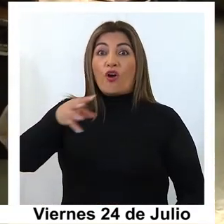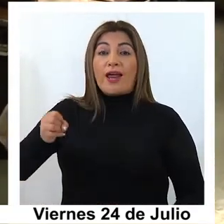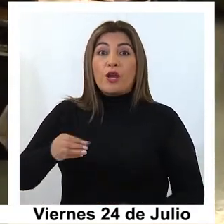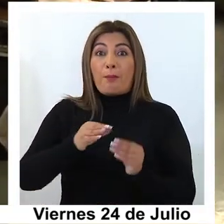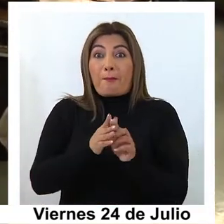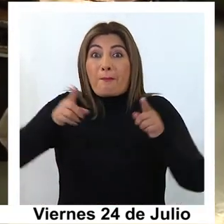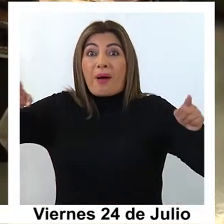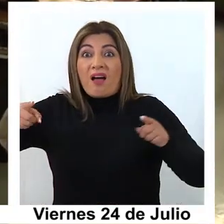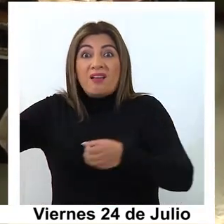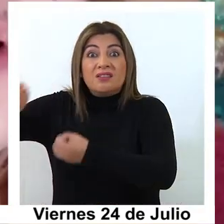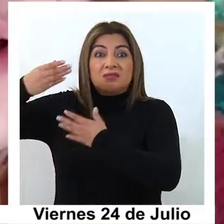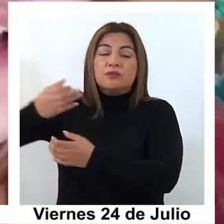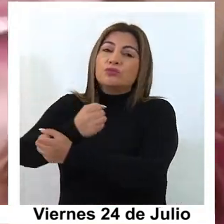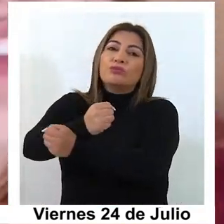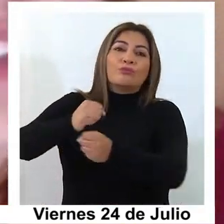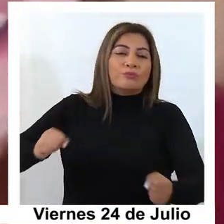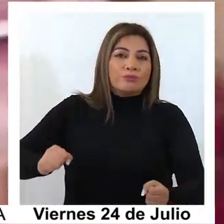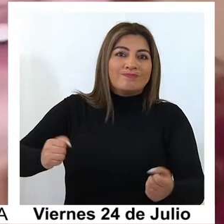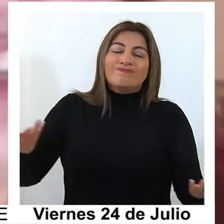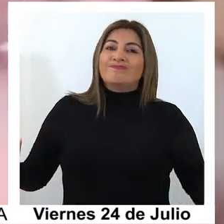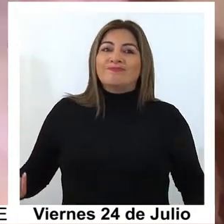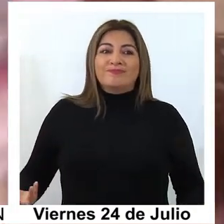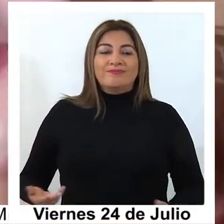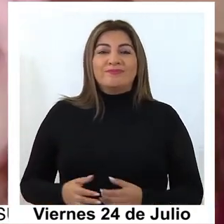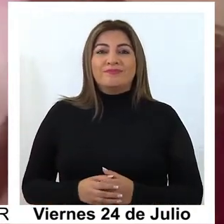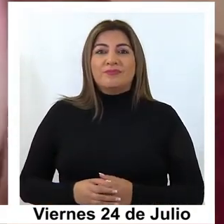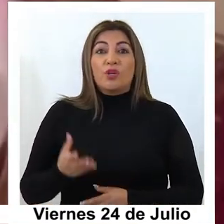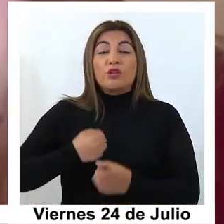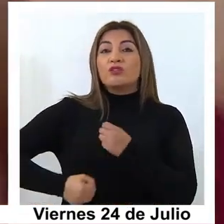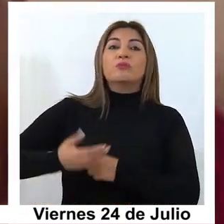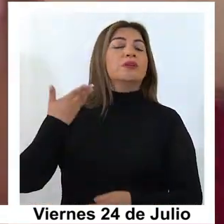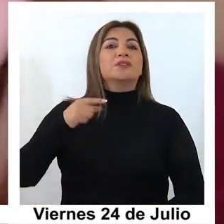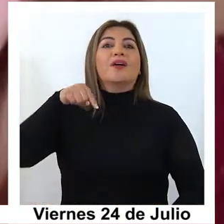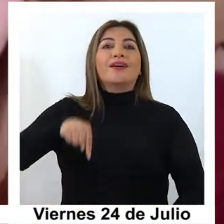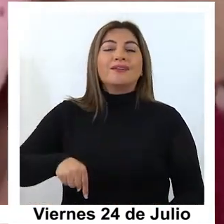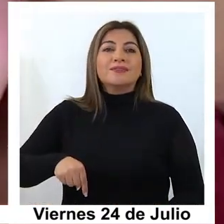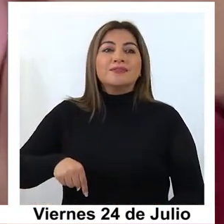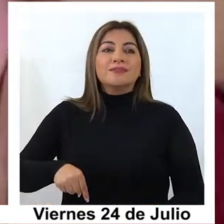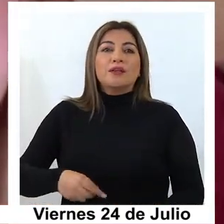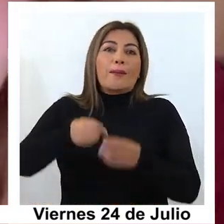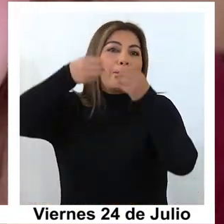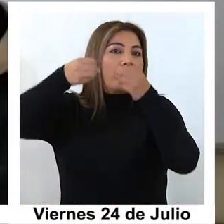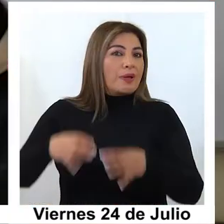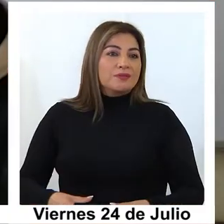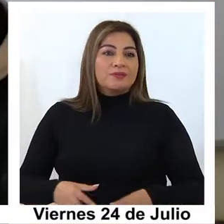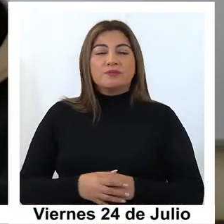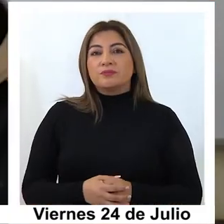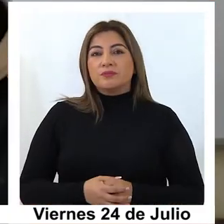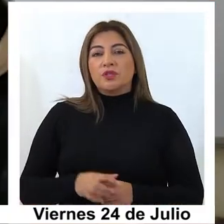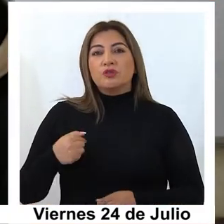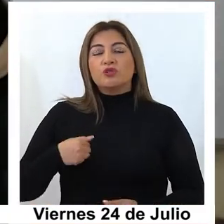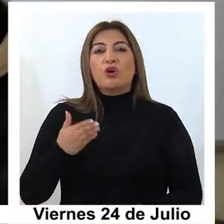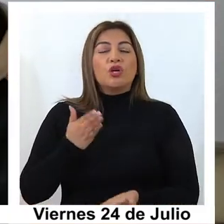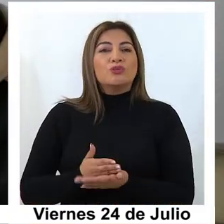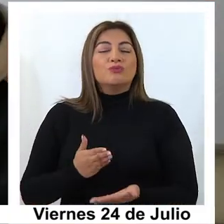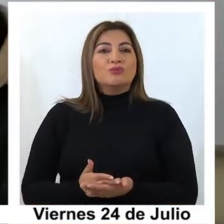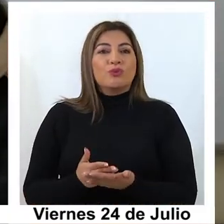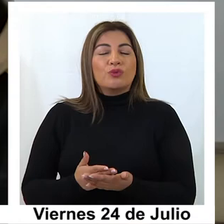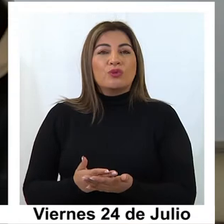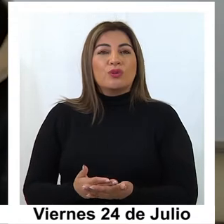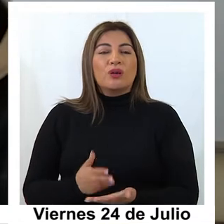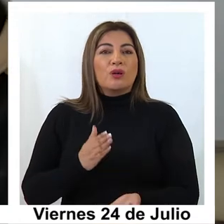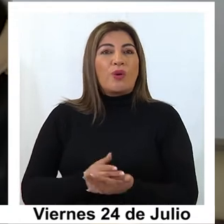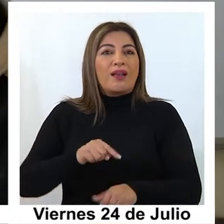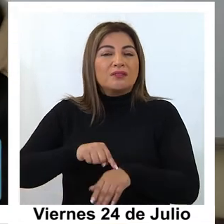clases, pero no se pudo. Así que el contenido del año pasado más este contenido lo perdimos. Estuve en un colegio técnico y en mi